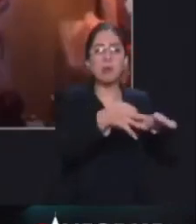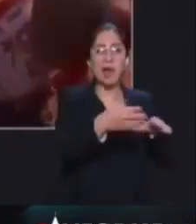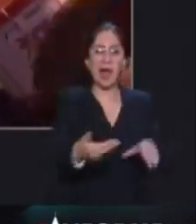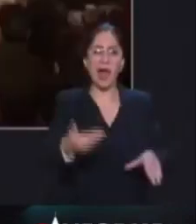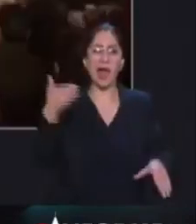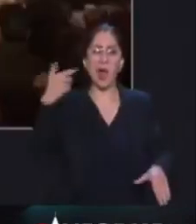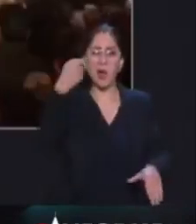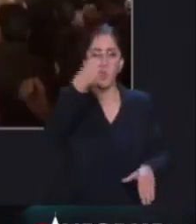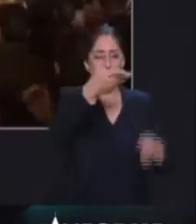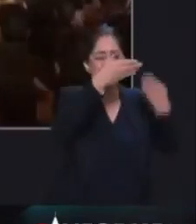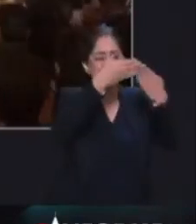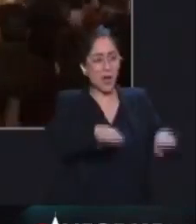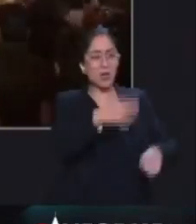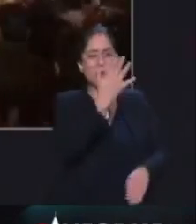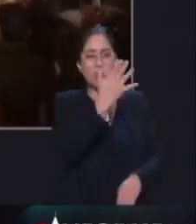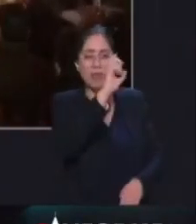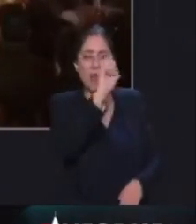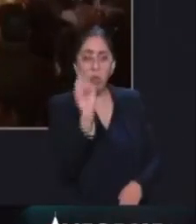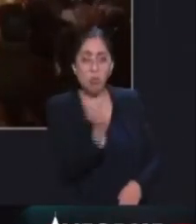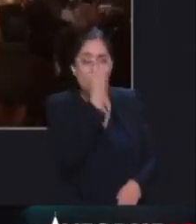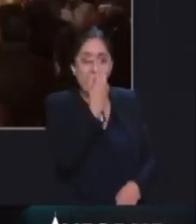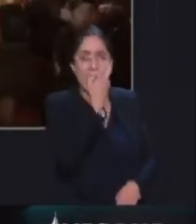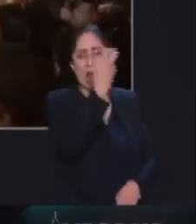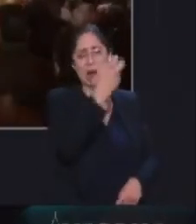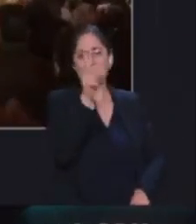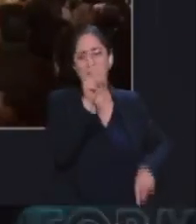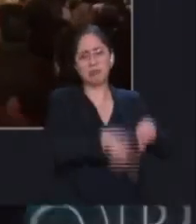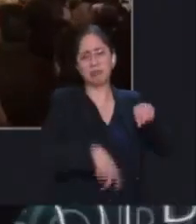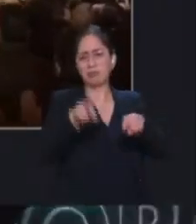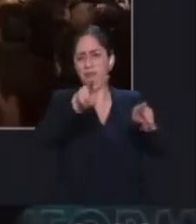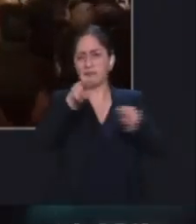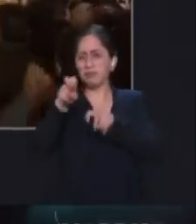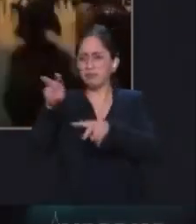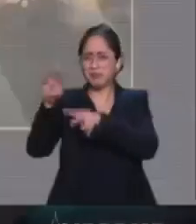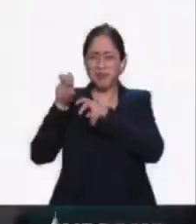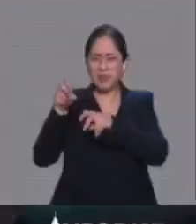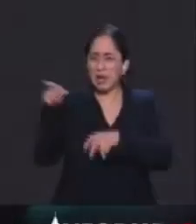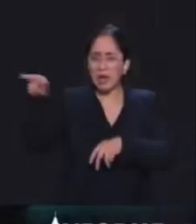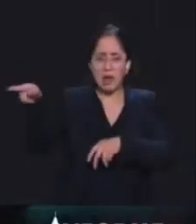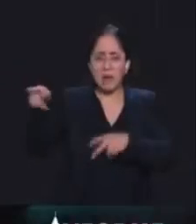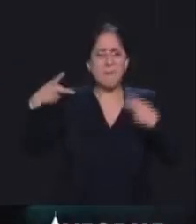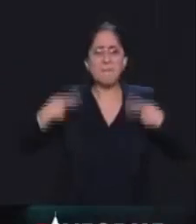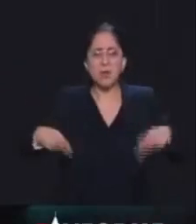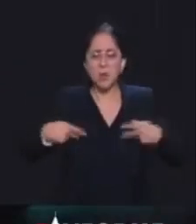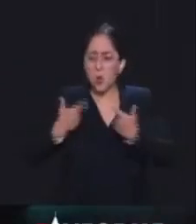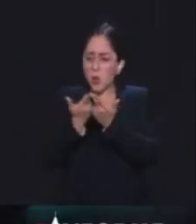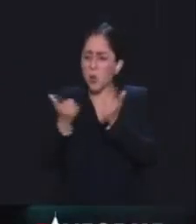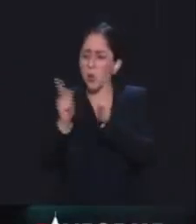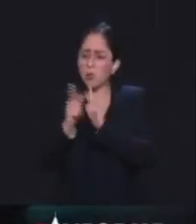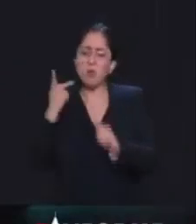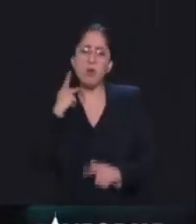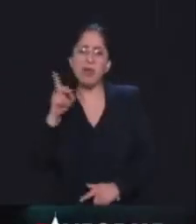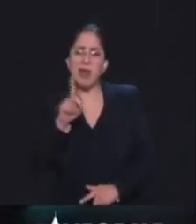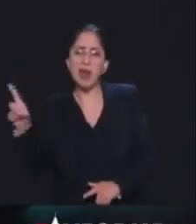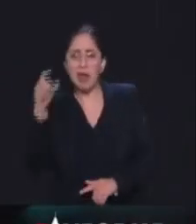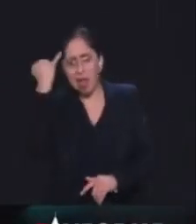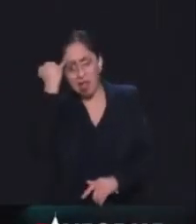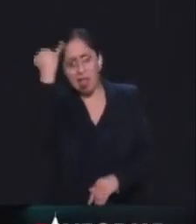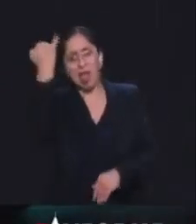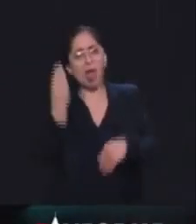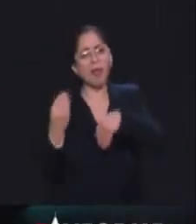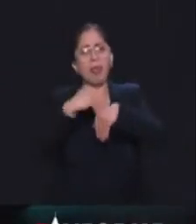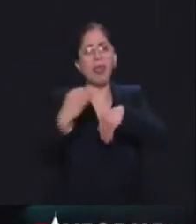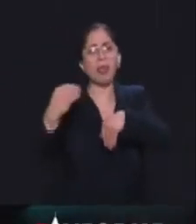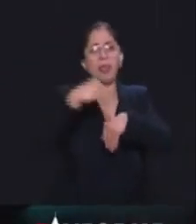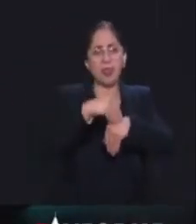tenías ahorrado en el banco, te lo van a quitar. No va a pasar. No, ha sido parte de una narrativa malévola de la derecha. Oye, Juan José, bueno,